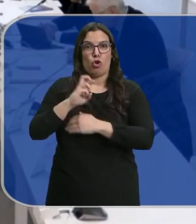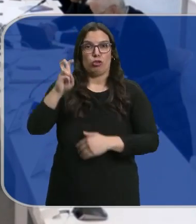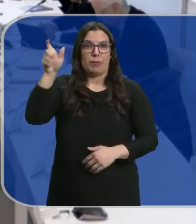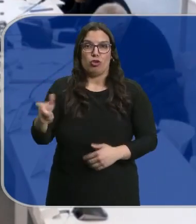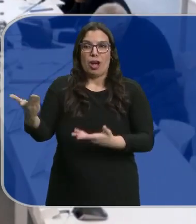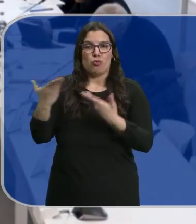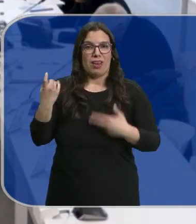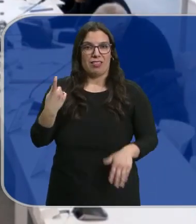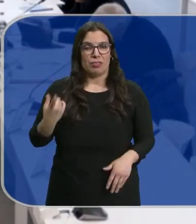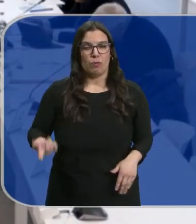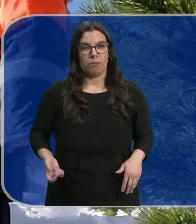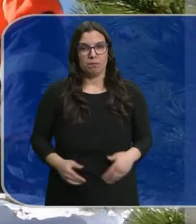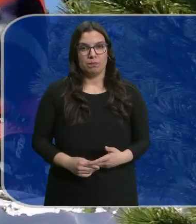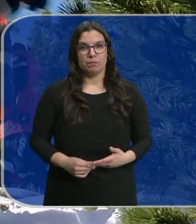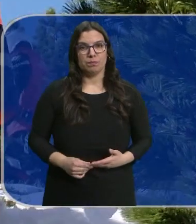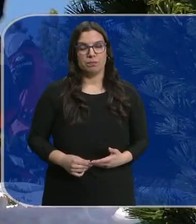terceras personas.